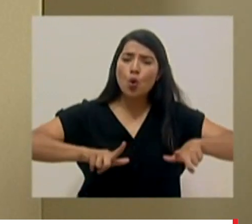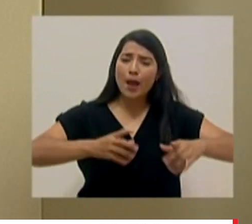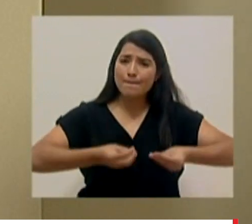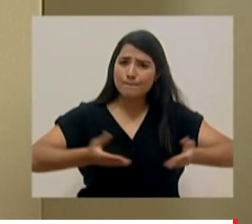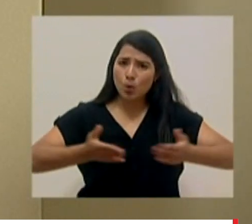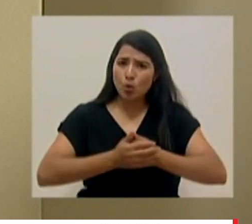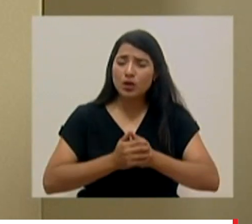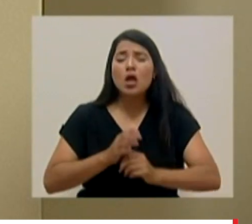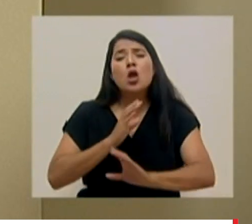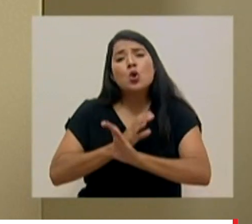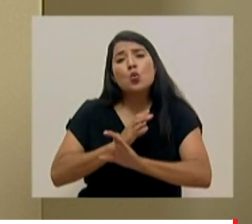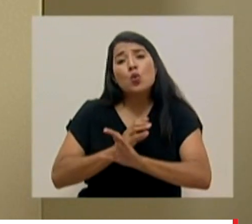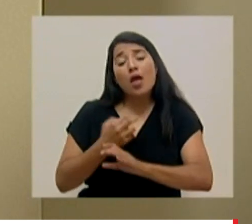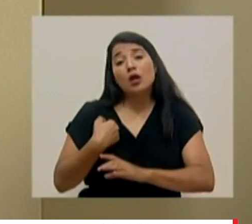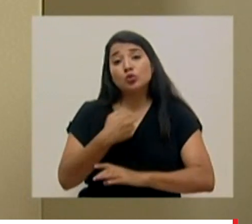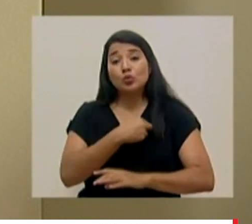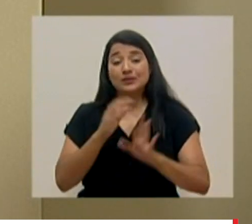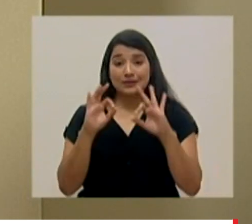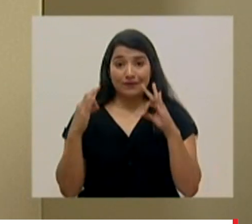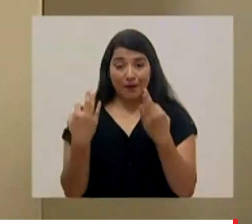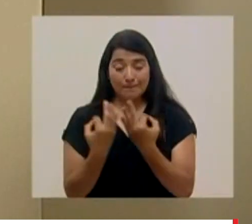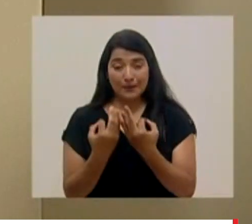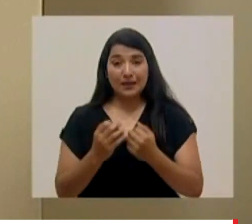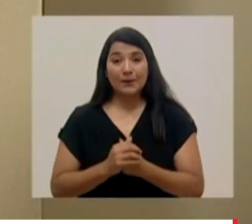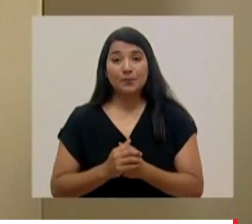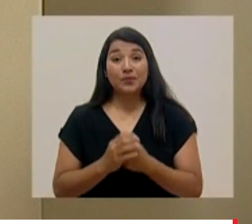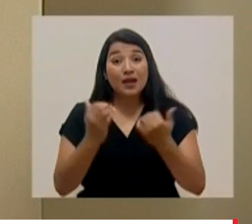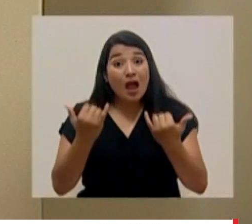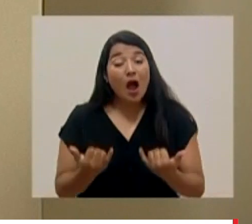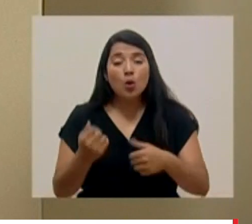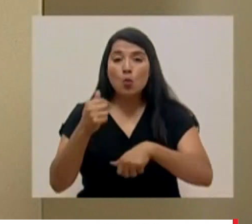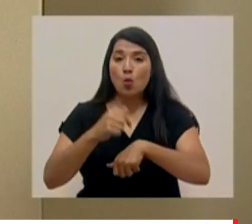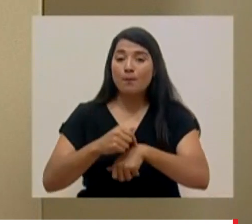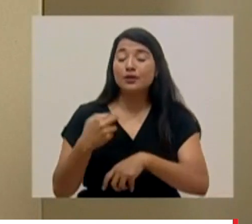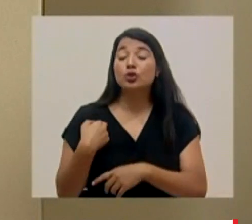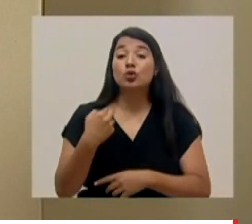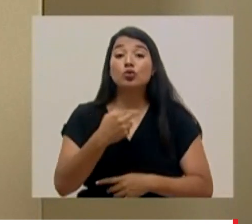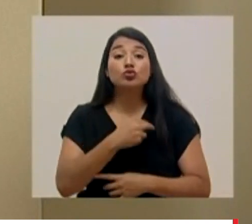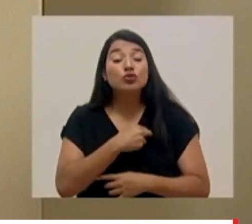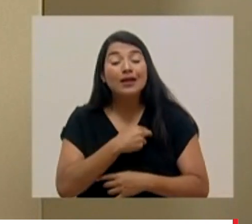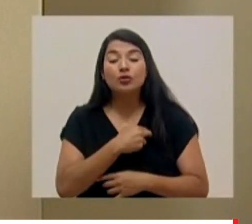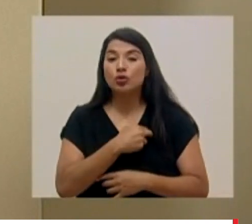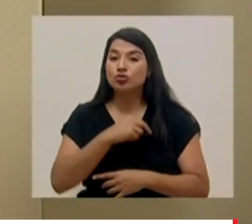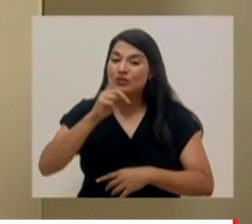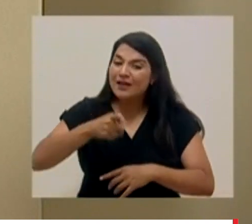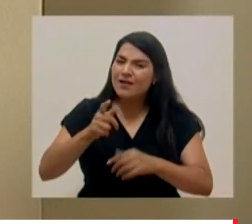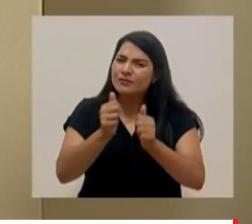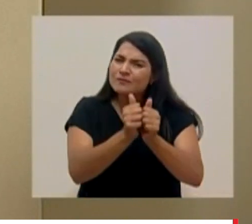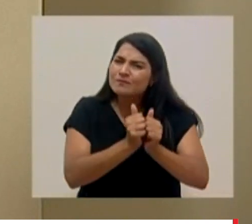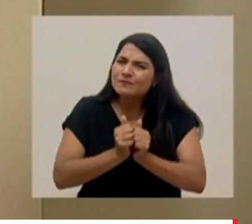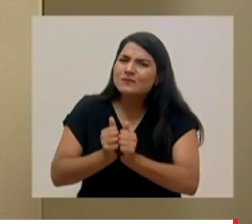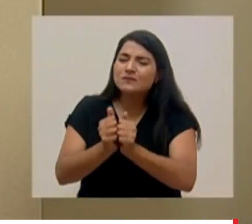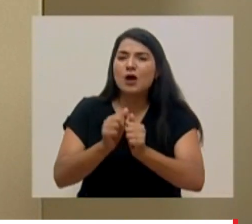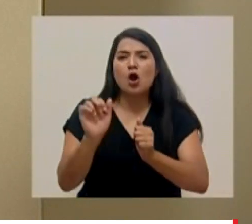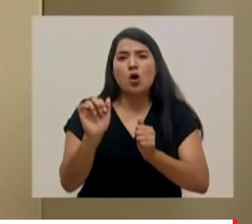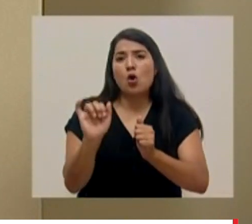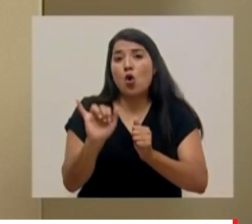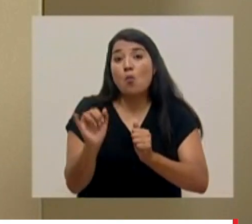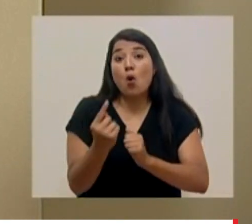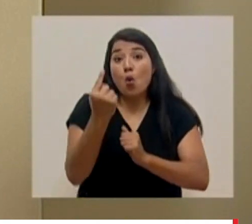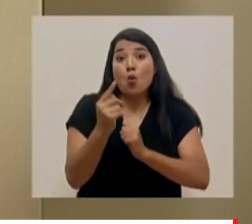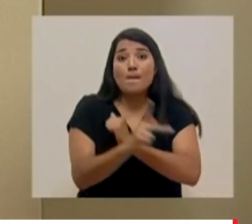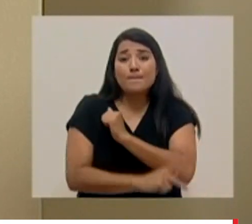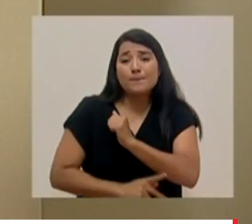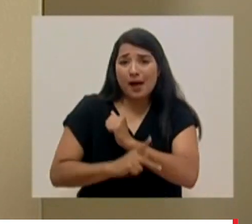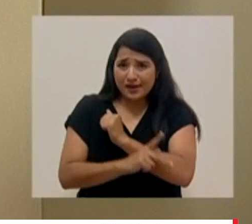y a cuidar a nuestras familias. Es un momento que tenemos que unirnos como país,